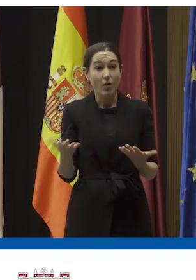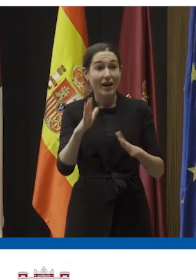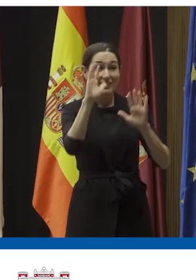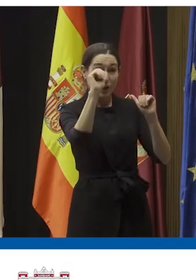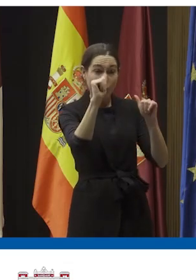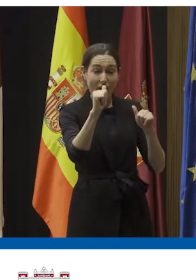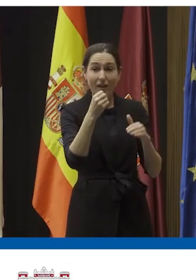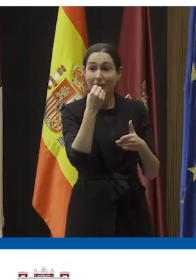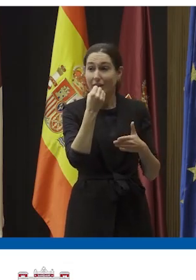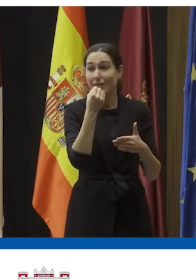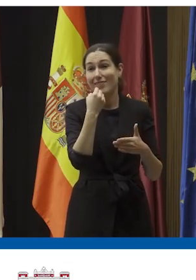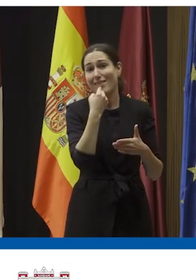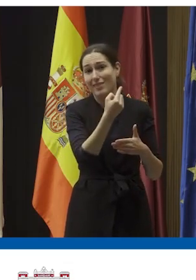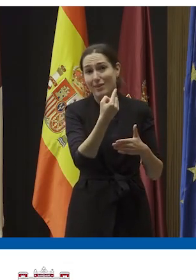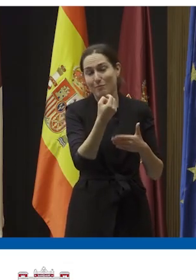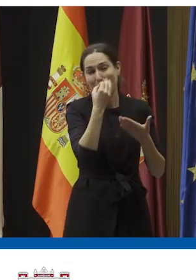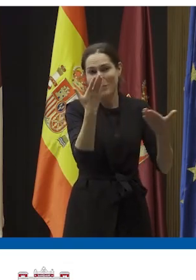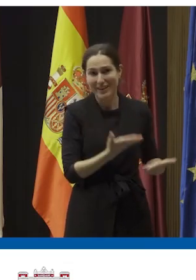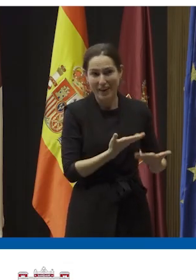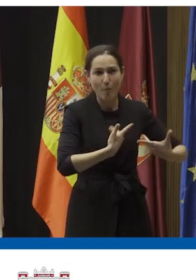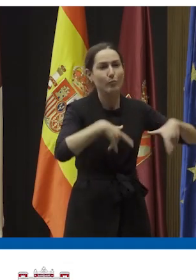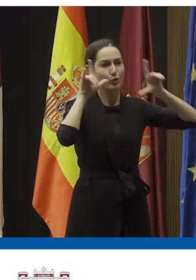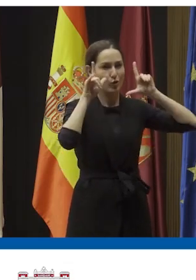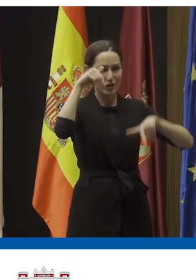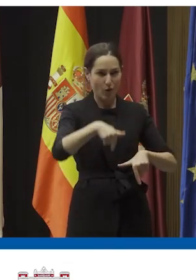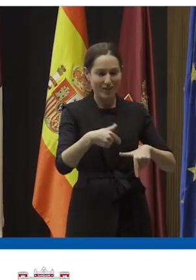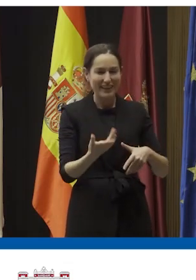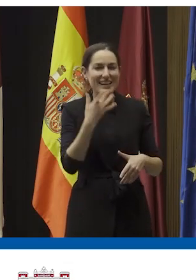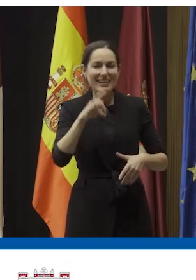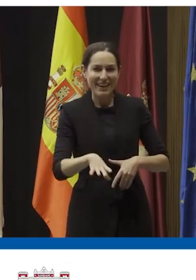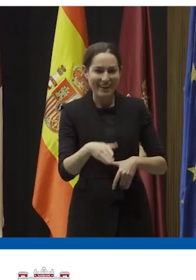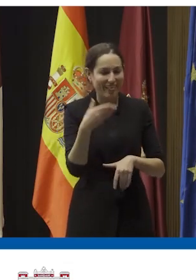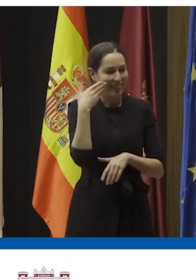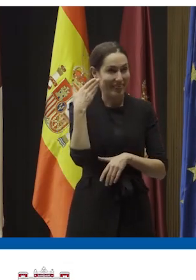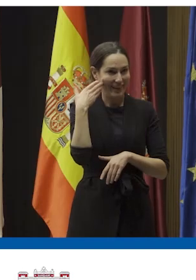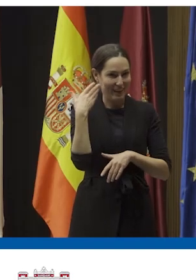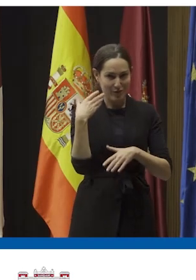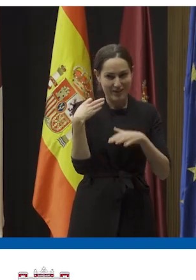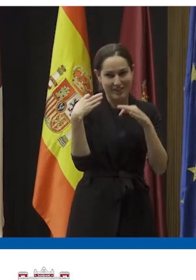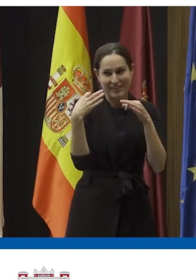a nuestro protagonista de hoy, es nuestro querido y ya fiel